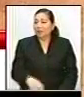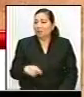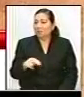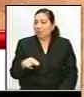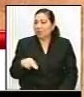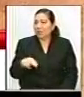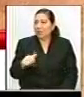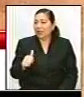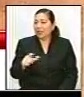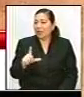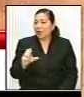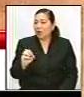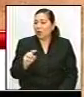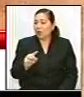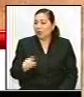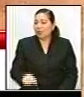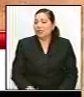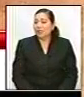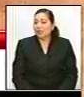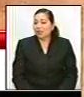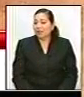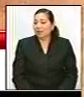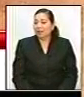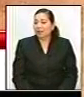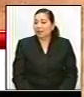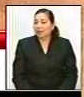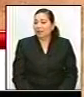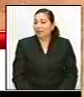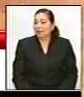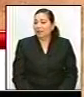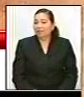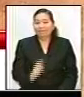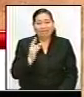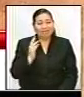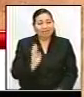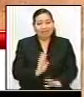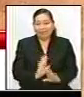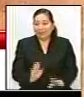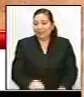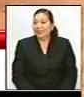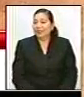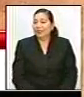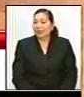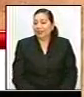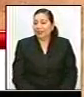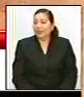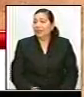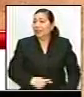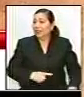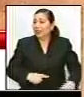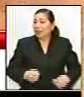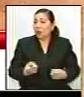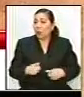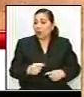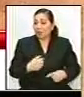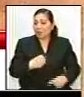Peñalosa, que es de la CGTP. Yo en política, como he sido toda la vida dirigente desde que